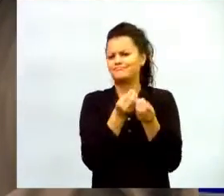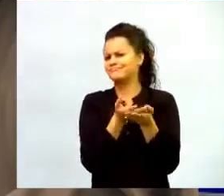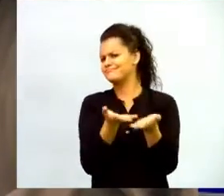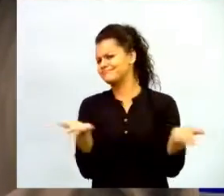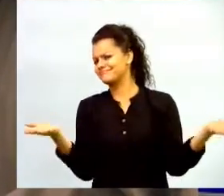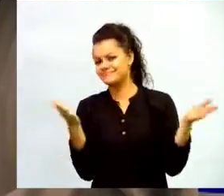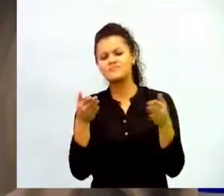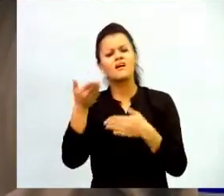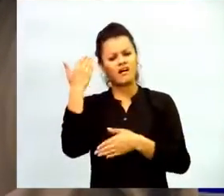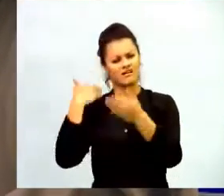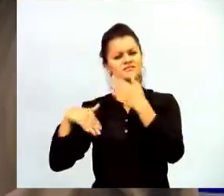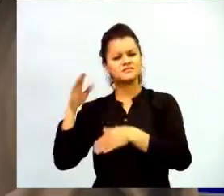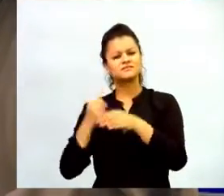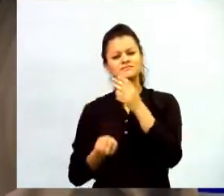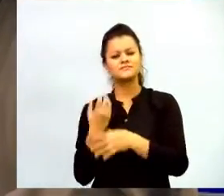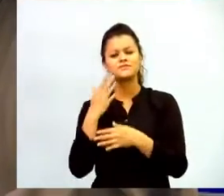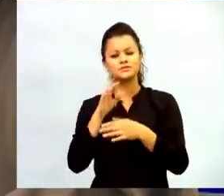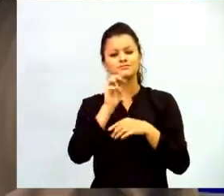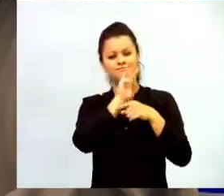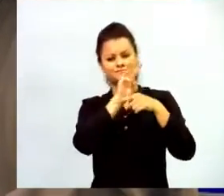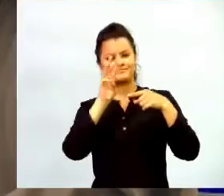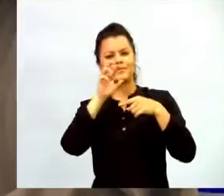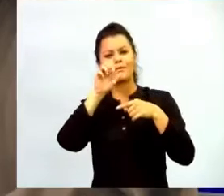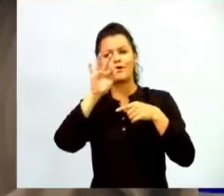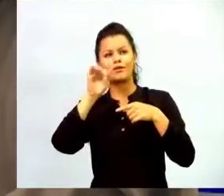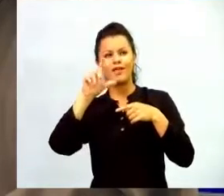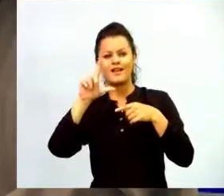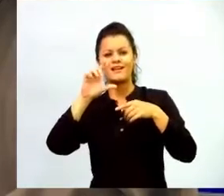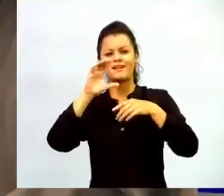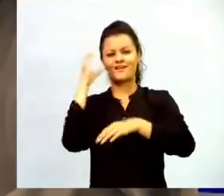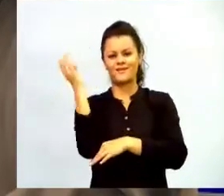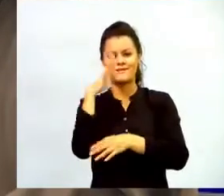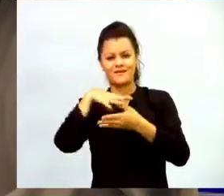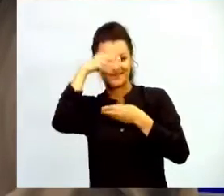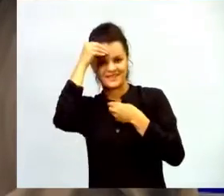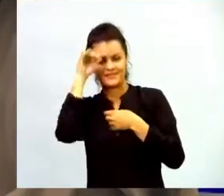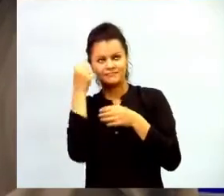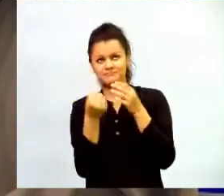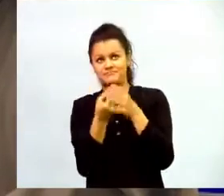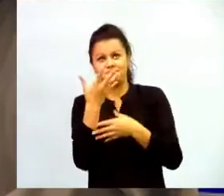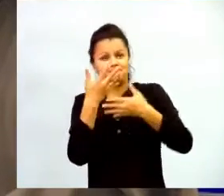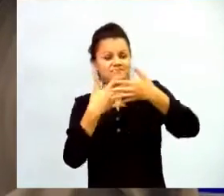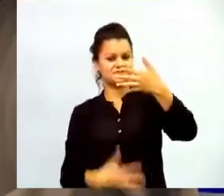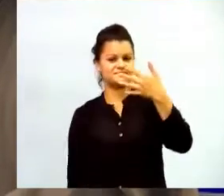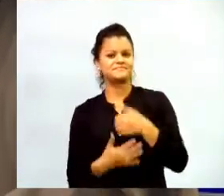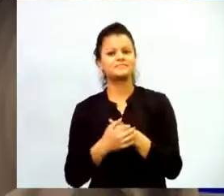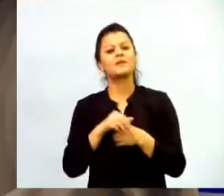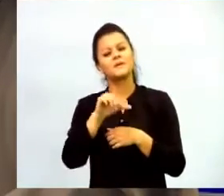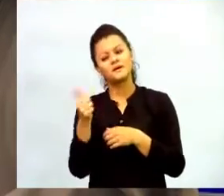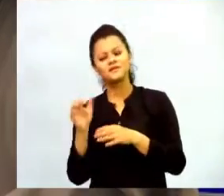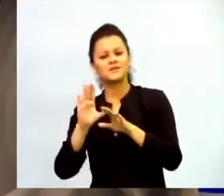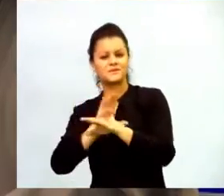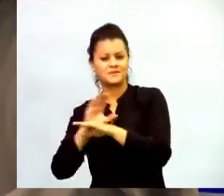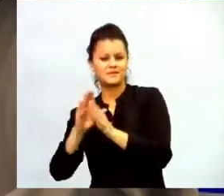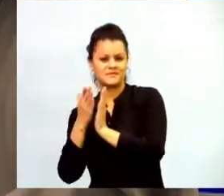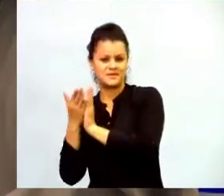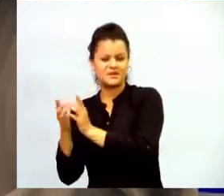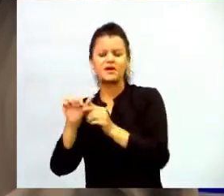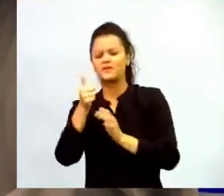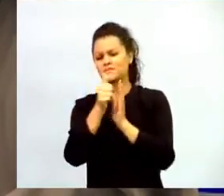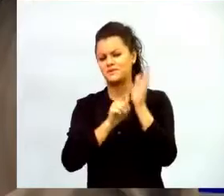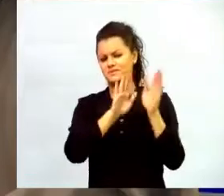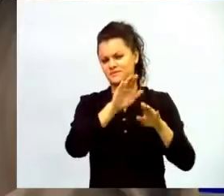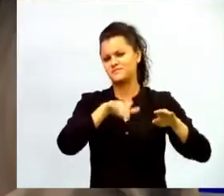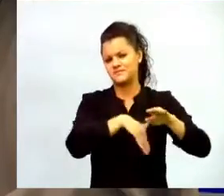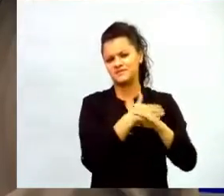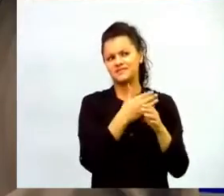portal Colombia Aprende hay una oferta importante de formación de los docentes que viene desde computadores para educar y otros programas que el Ministerio de Educación ha